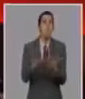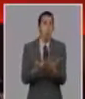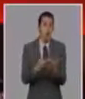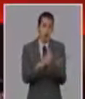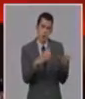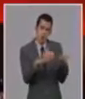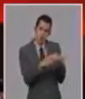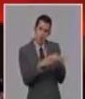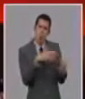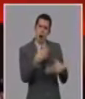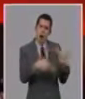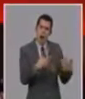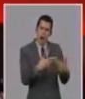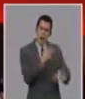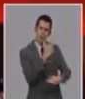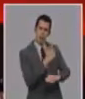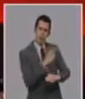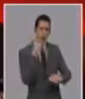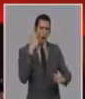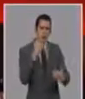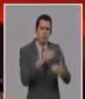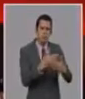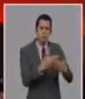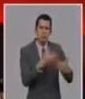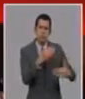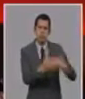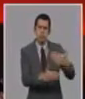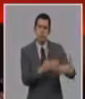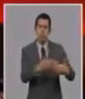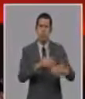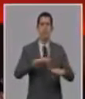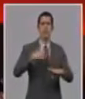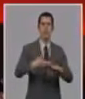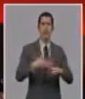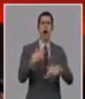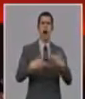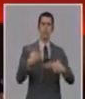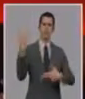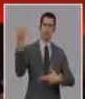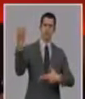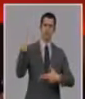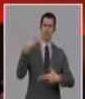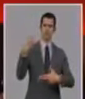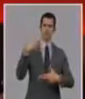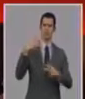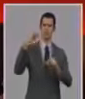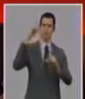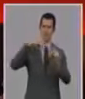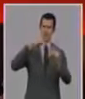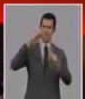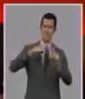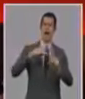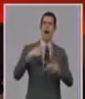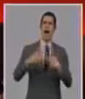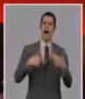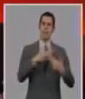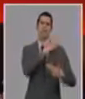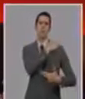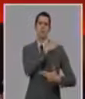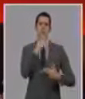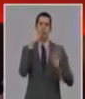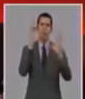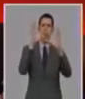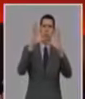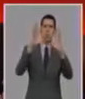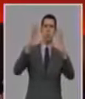laboratorio, y terminar con la imagenología, con la tomografía axial computarizada, nos ha permitido tener una visión